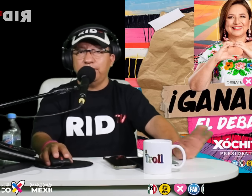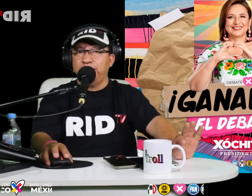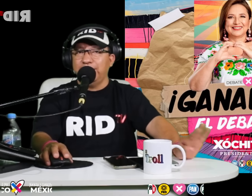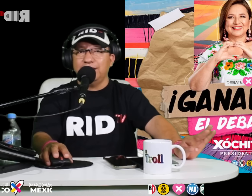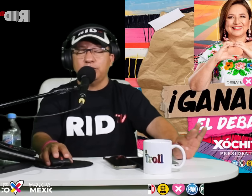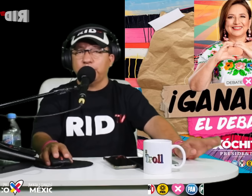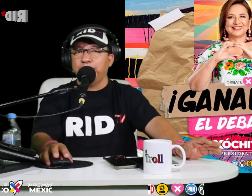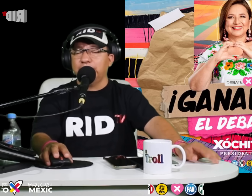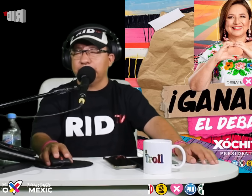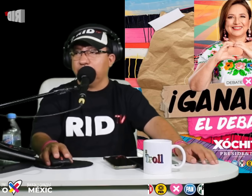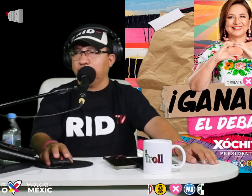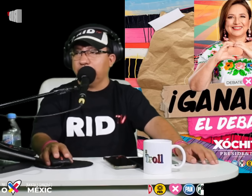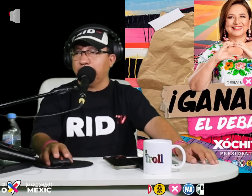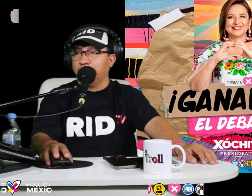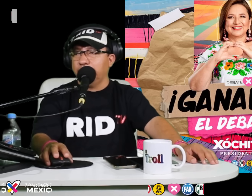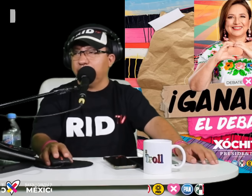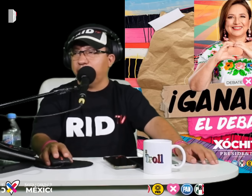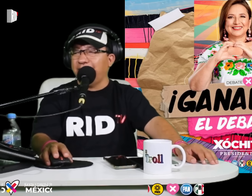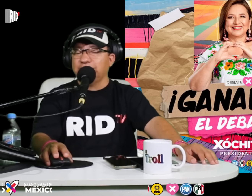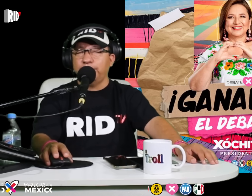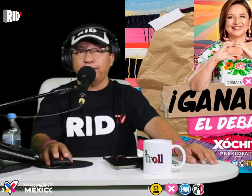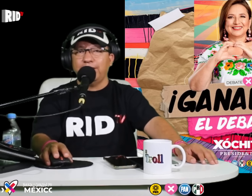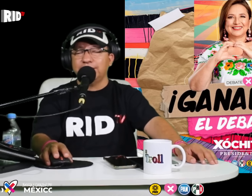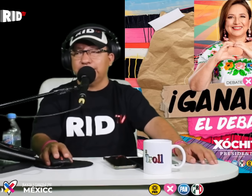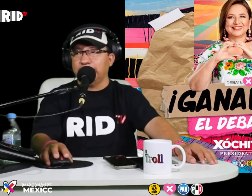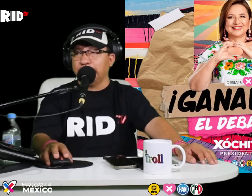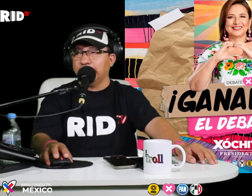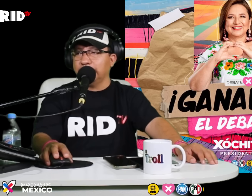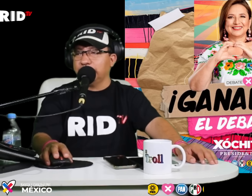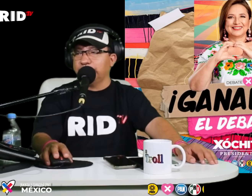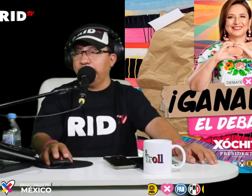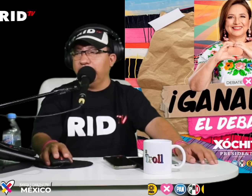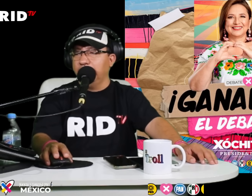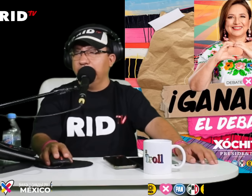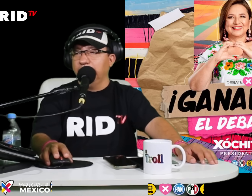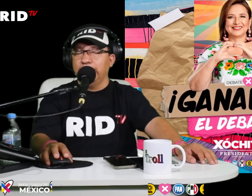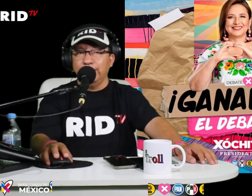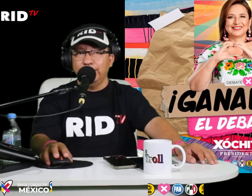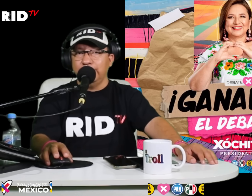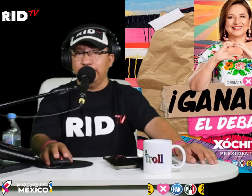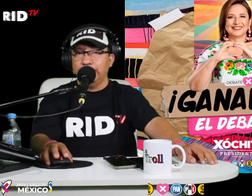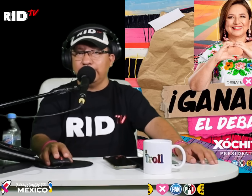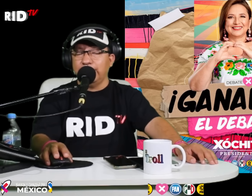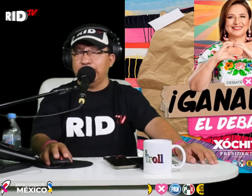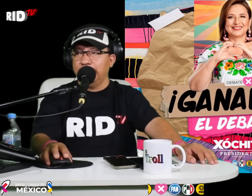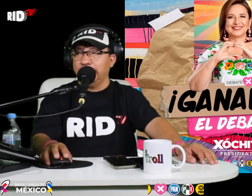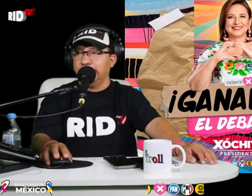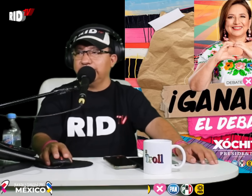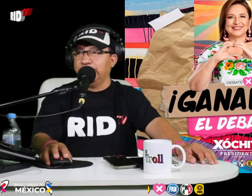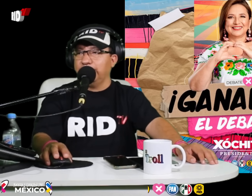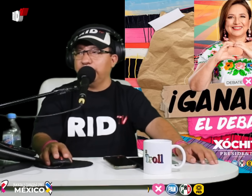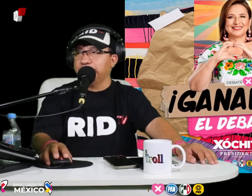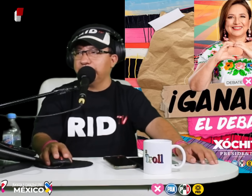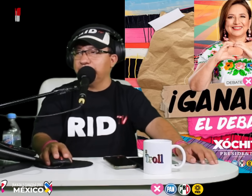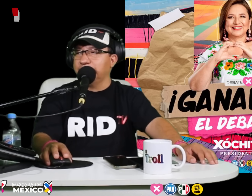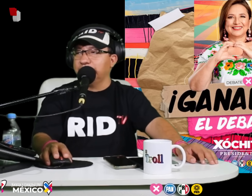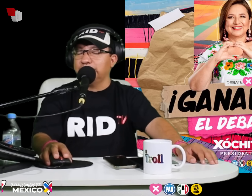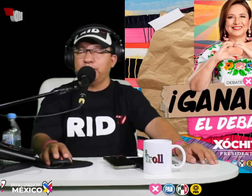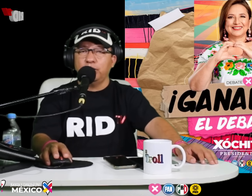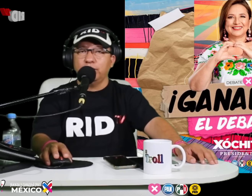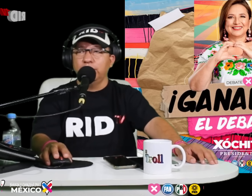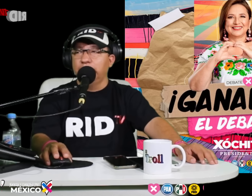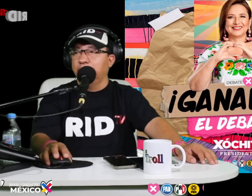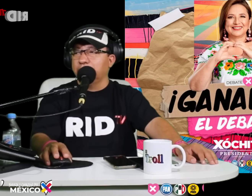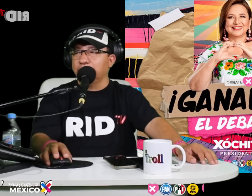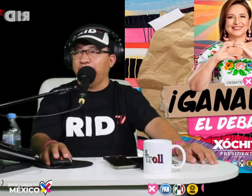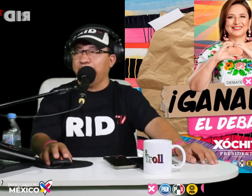subido pedazo por pedazo frase por frase de de sochil en en el canal así que bueno si quieren ustedes